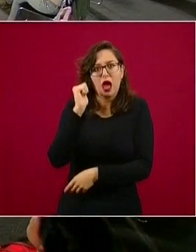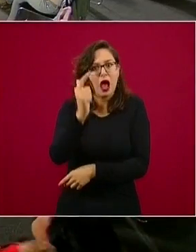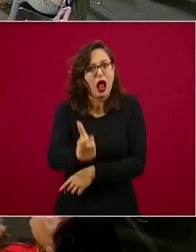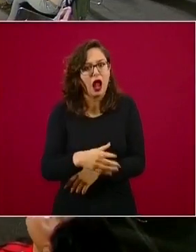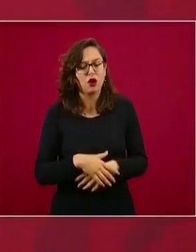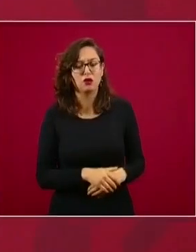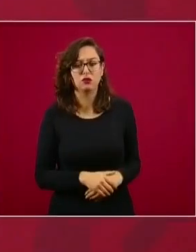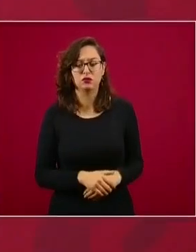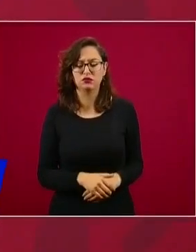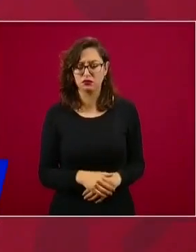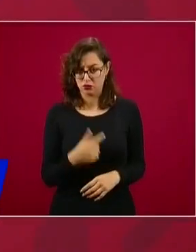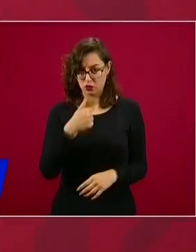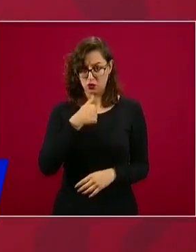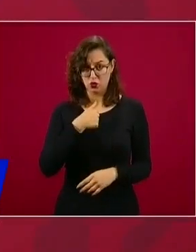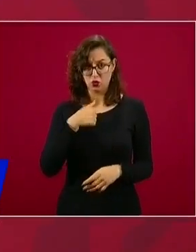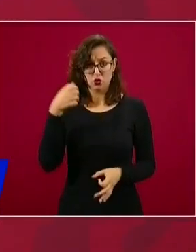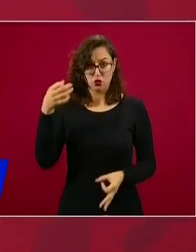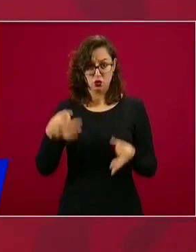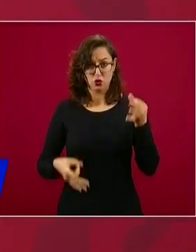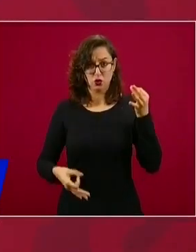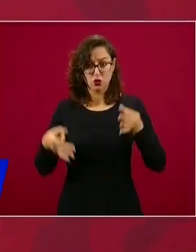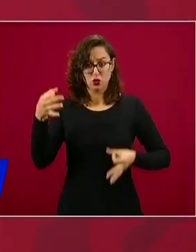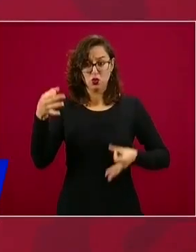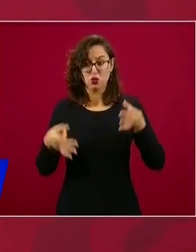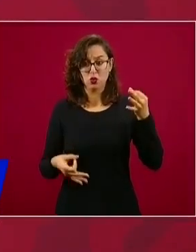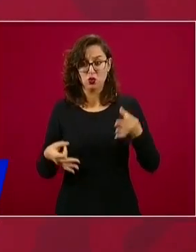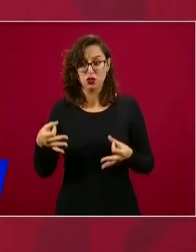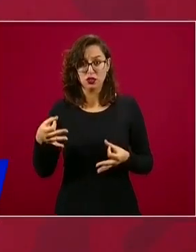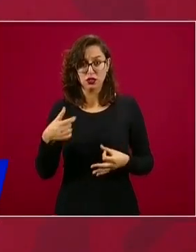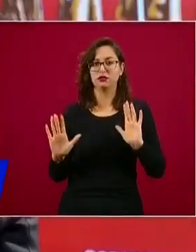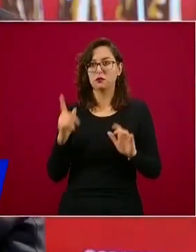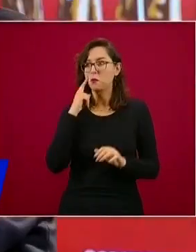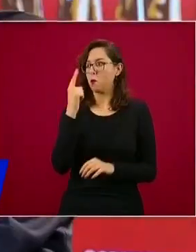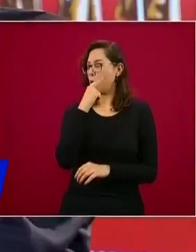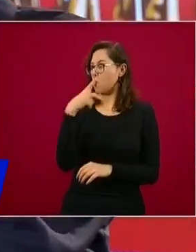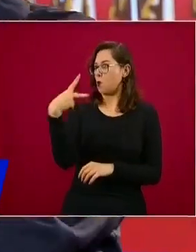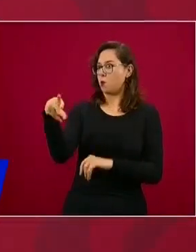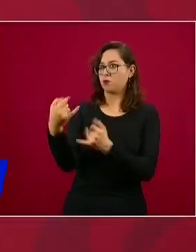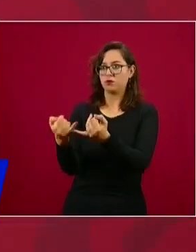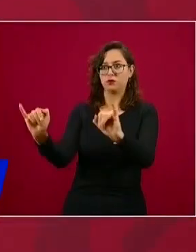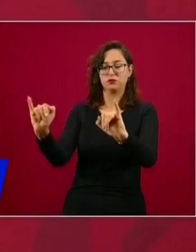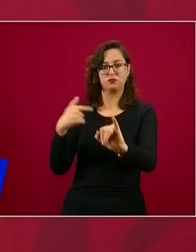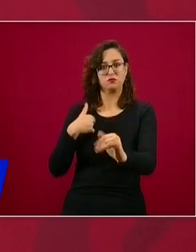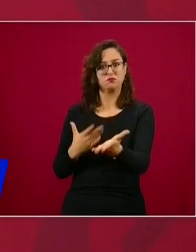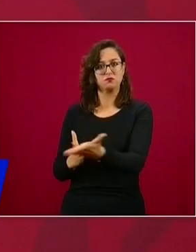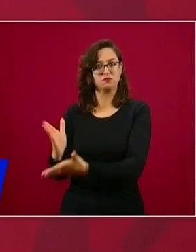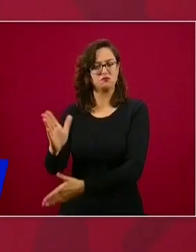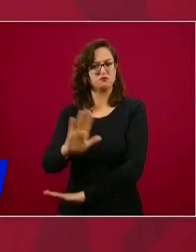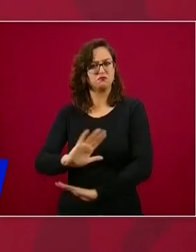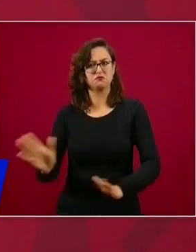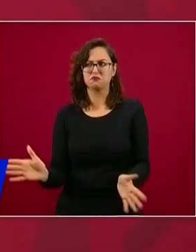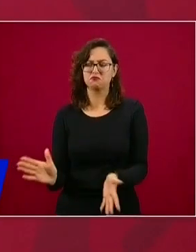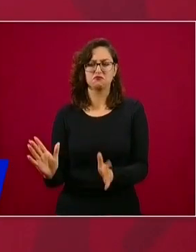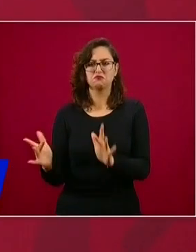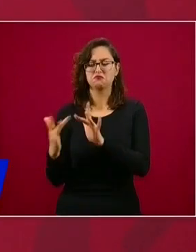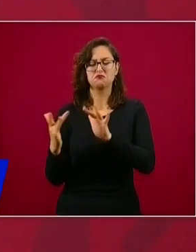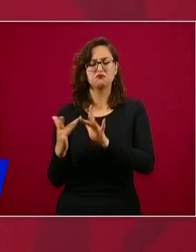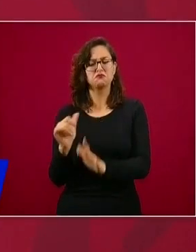a mí juzgar. Por eso está la fiscalía. No se puede tampoco